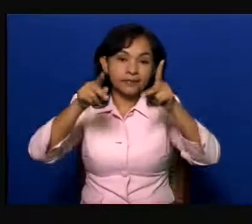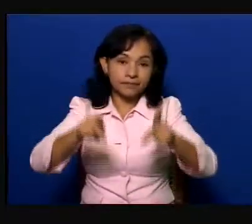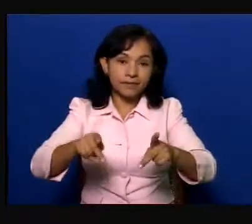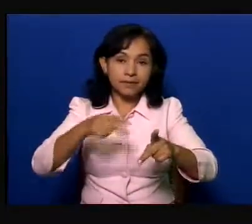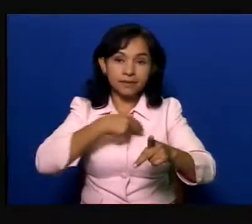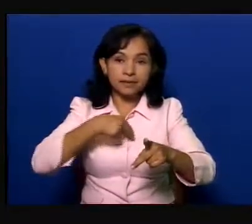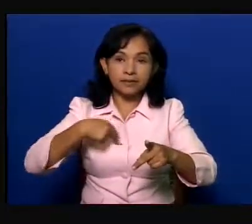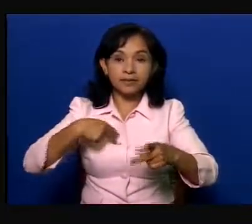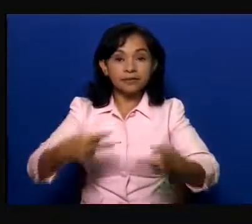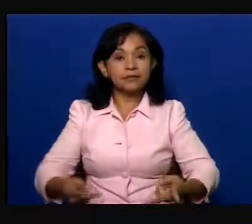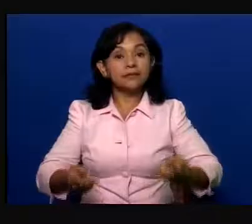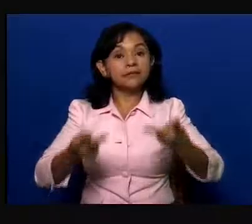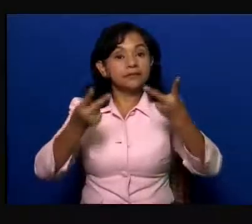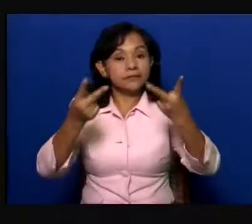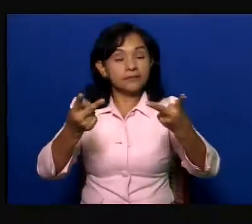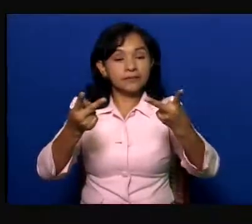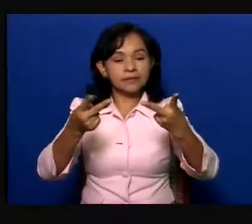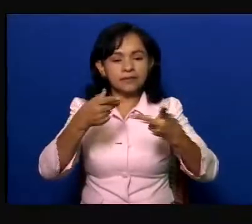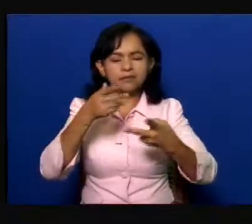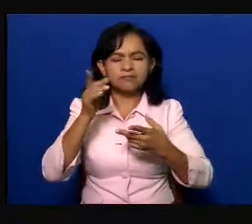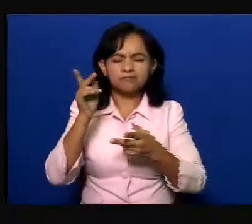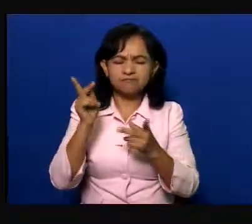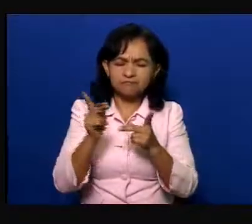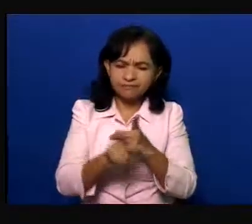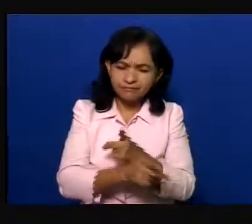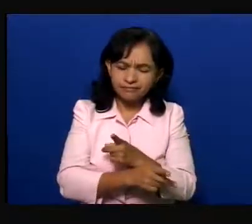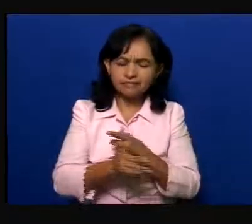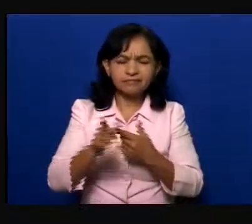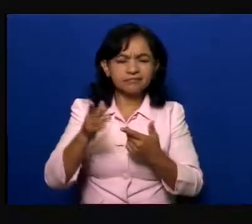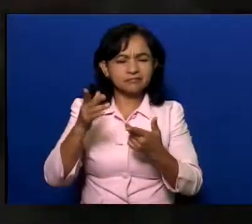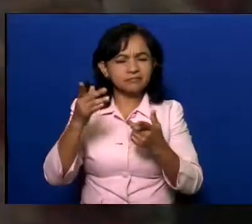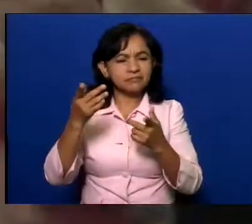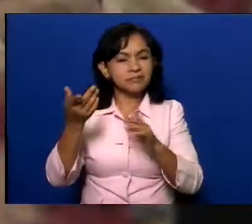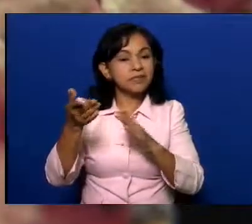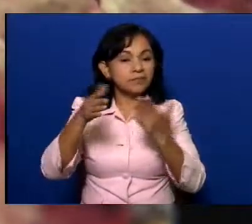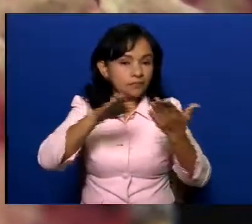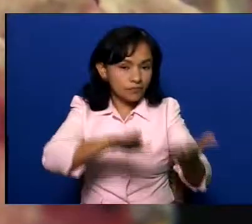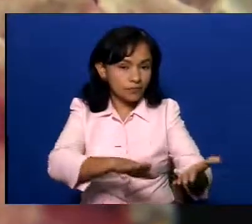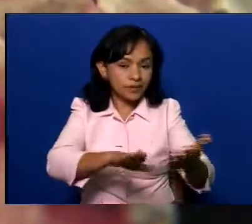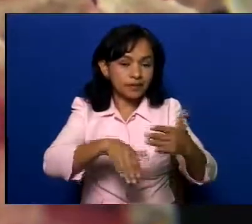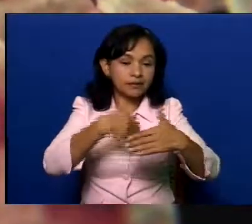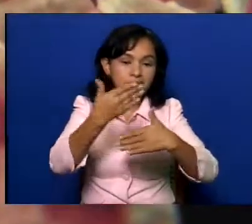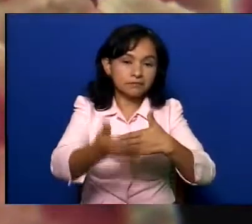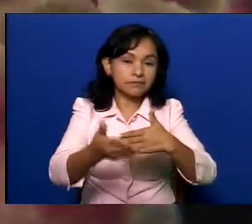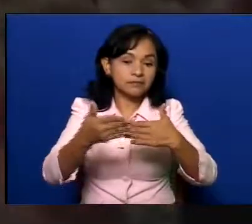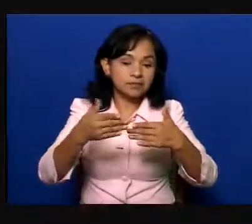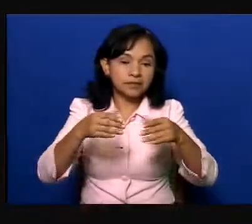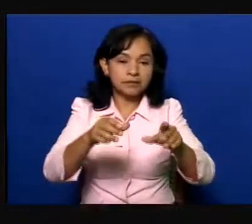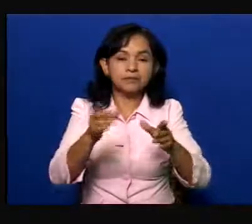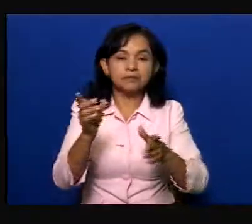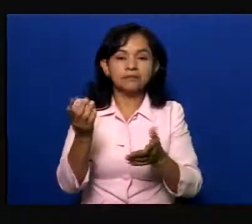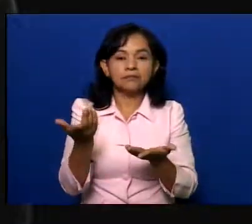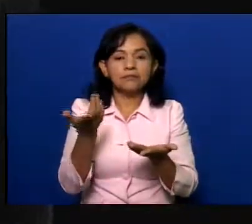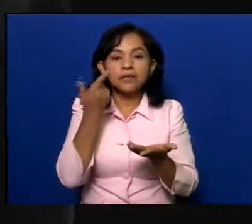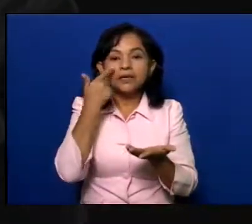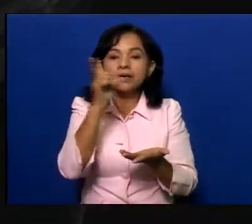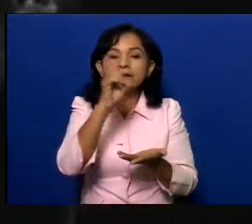su calidad de vida se deteriore y eso pues lo lleva a la muerte. Porque depende de dónde esté ubicado